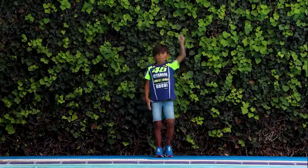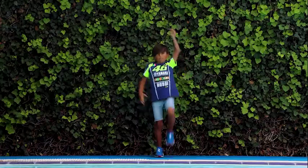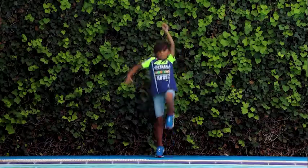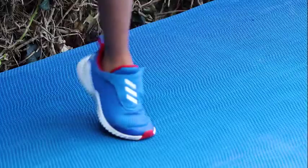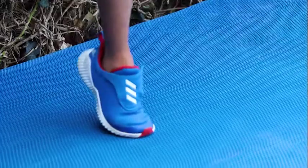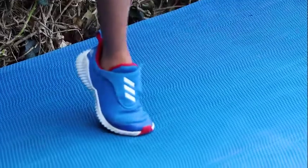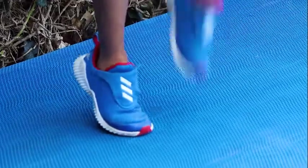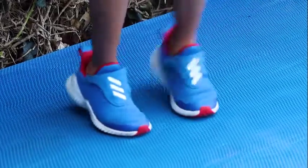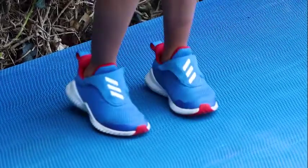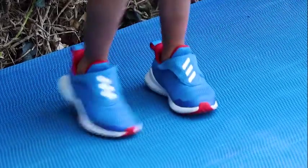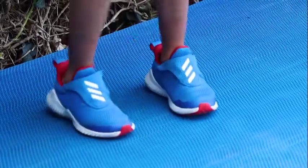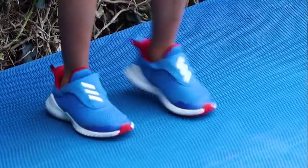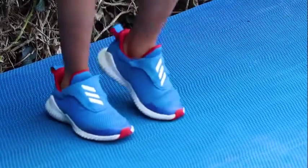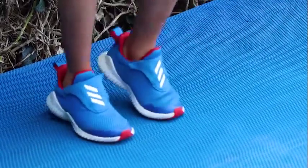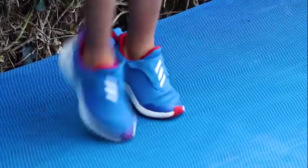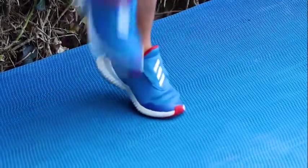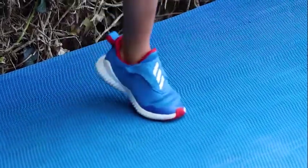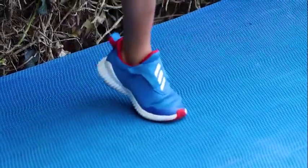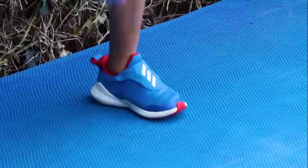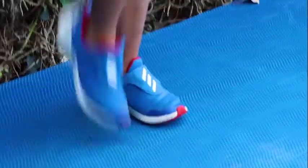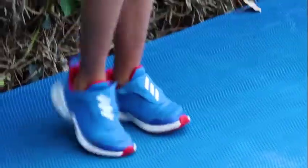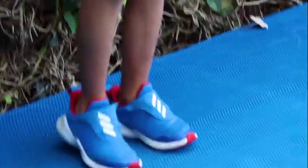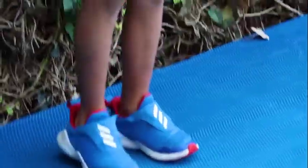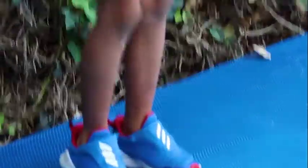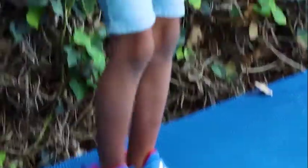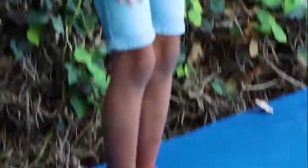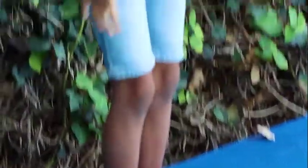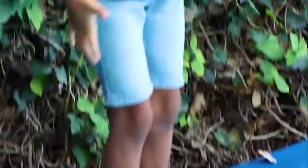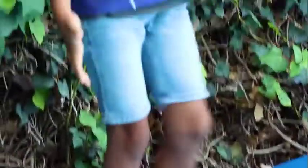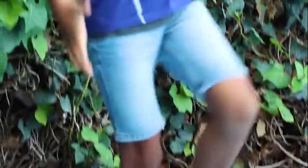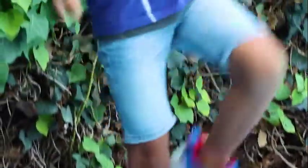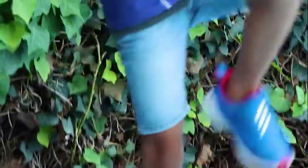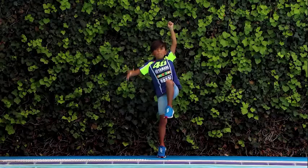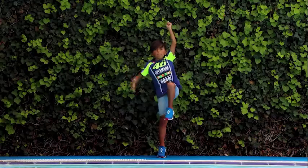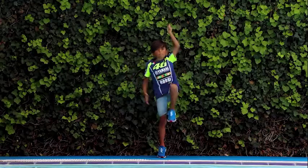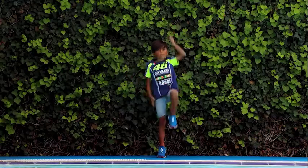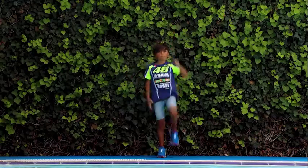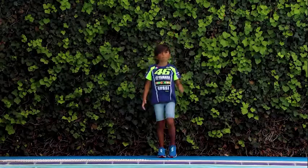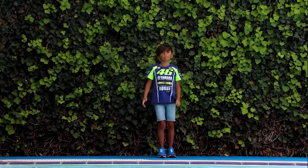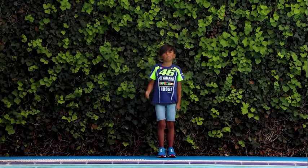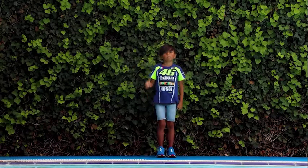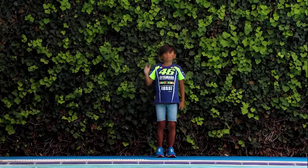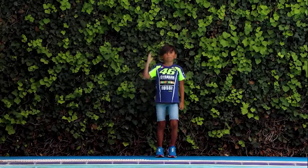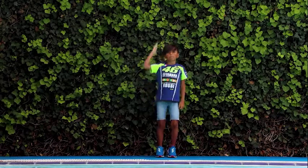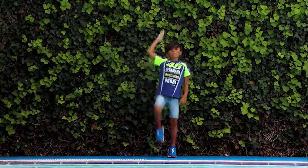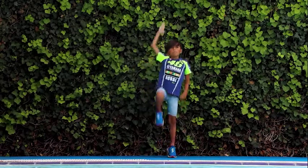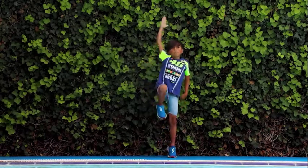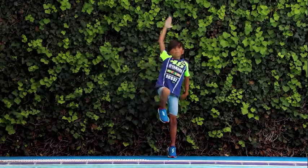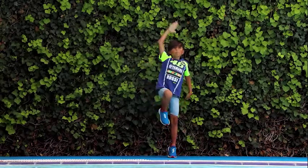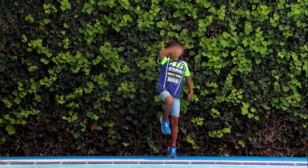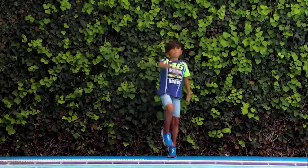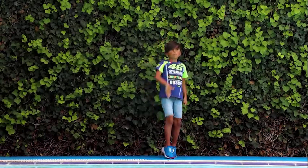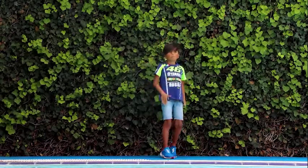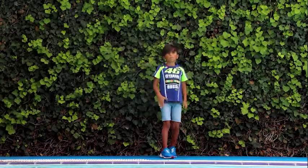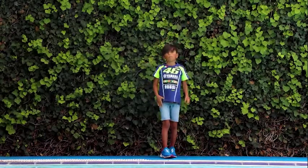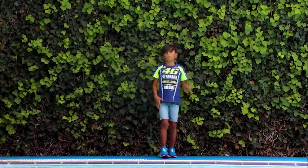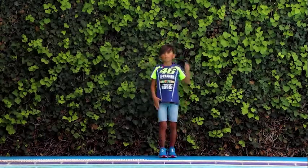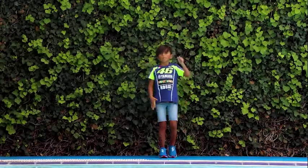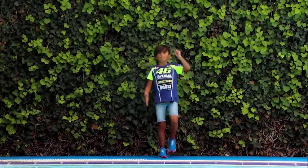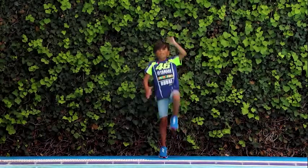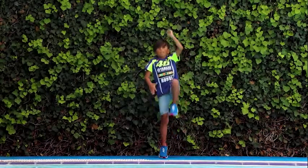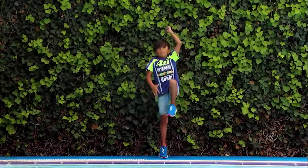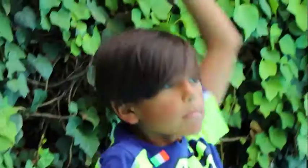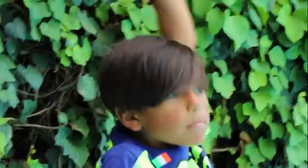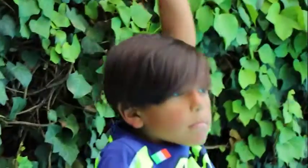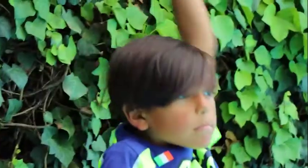Hago un poco más despacio para que puedas levantar rodilla y mano al mismo tiempo, elevando el talón del